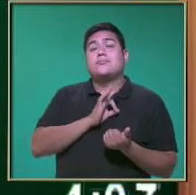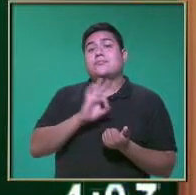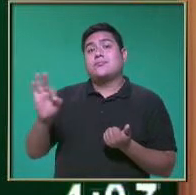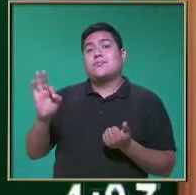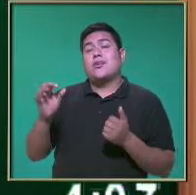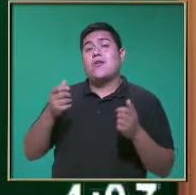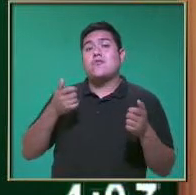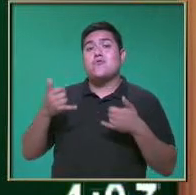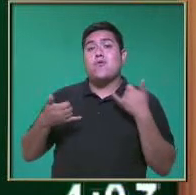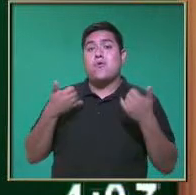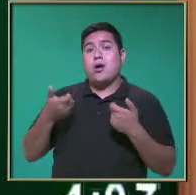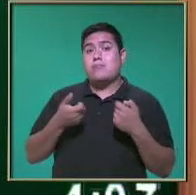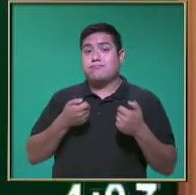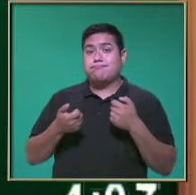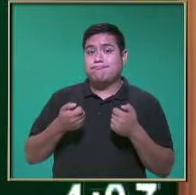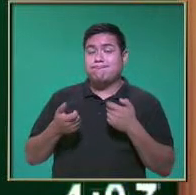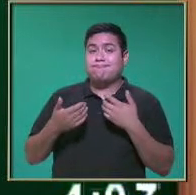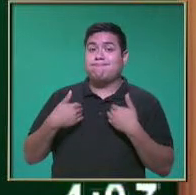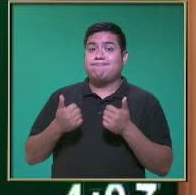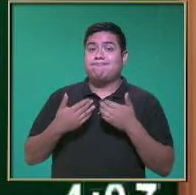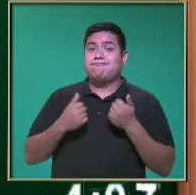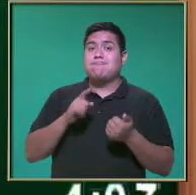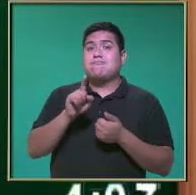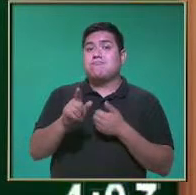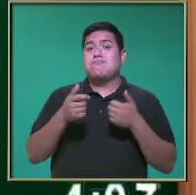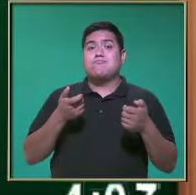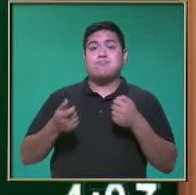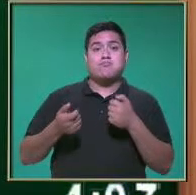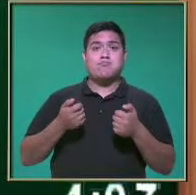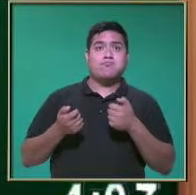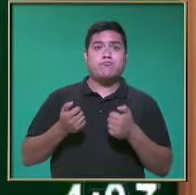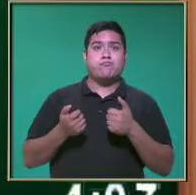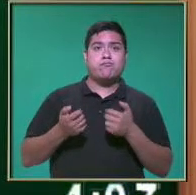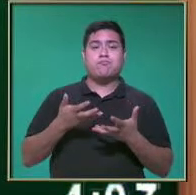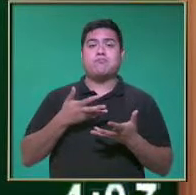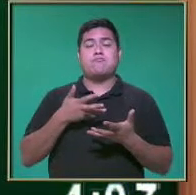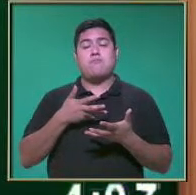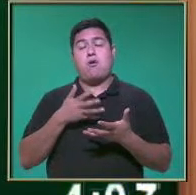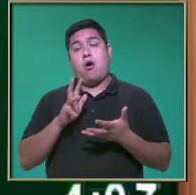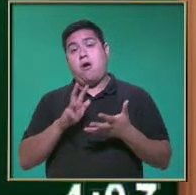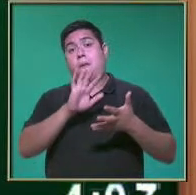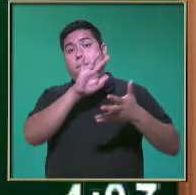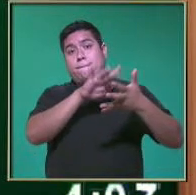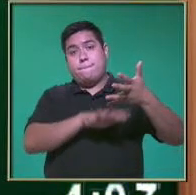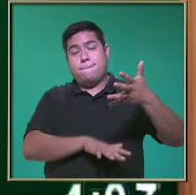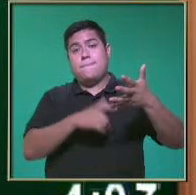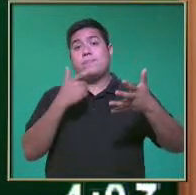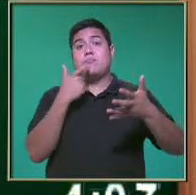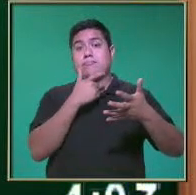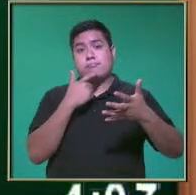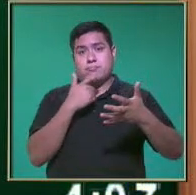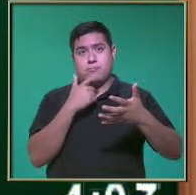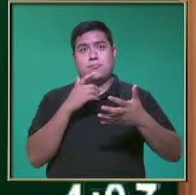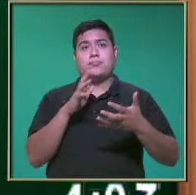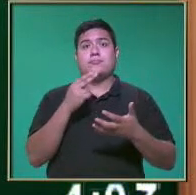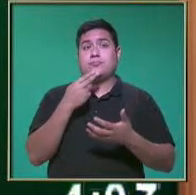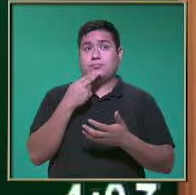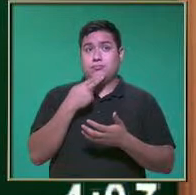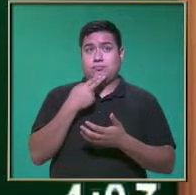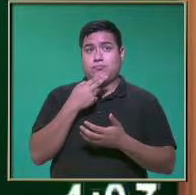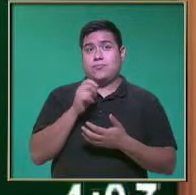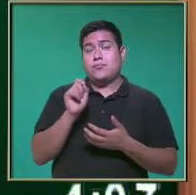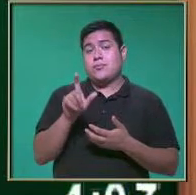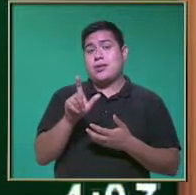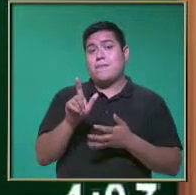los videojuegos, la mayoría de los videojuegos que tú tienes tal vez o que juegas, viene con instrucciones o con vocabulario en inglés.